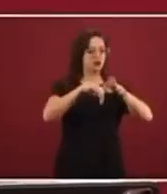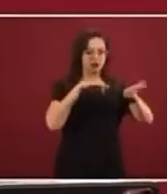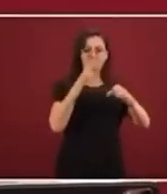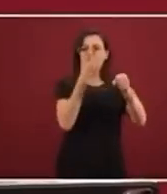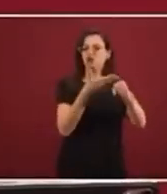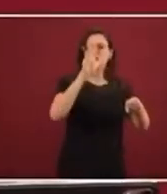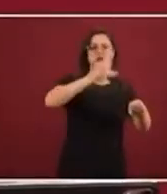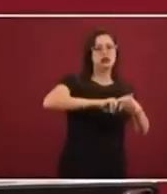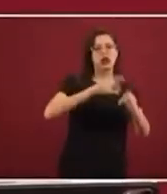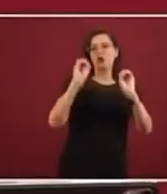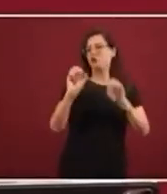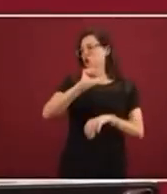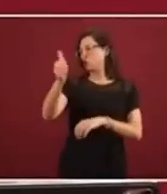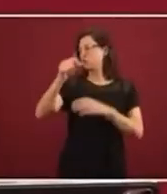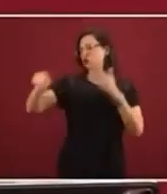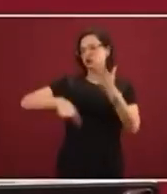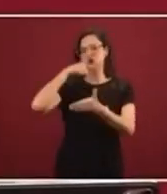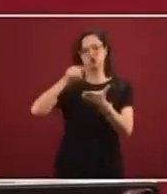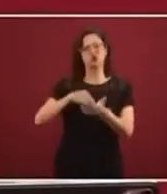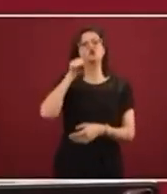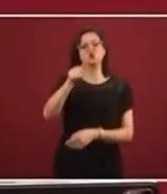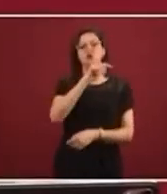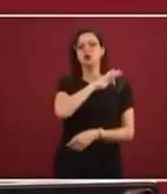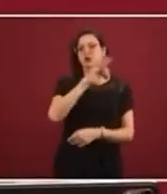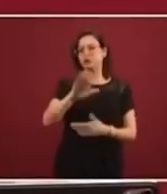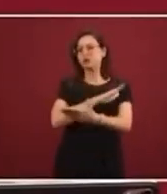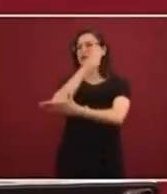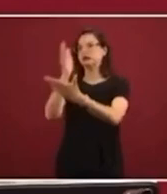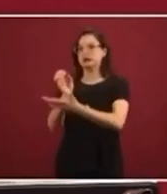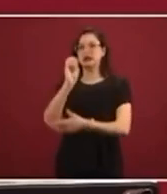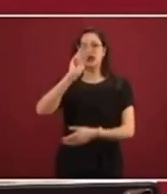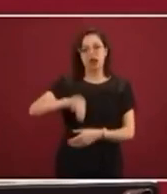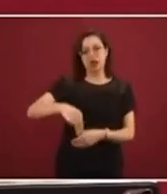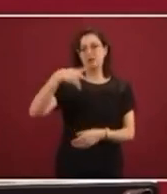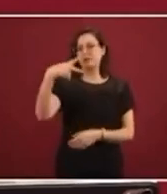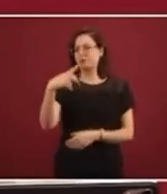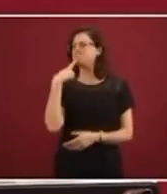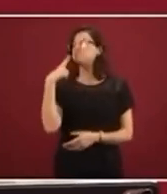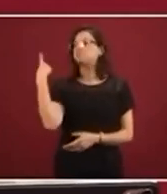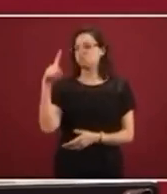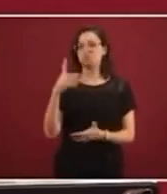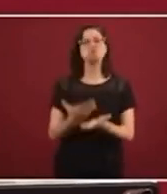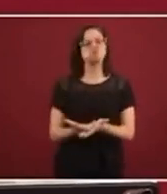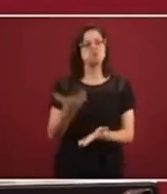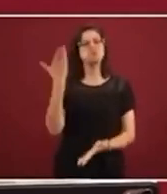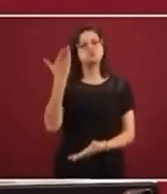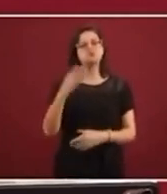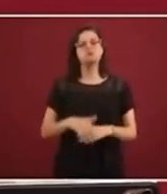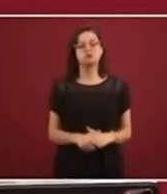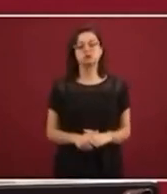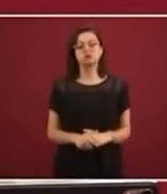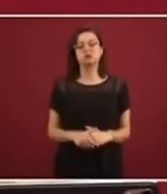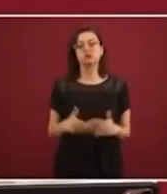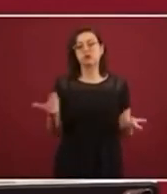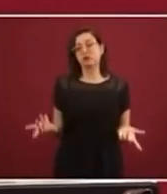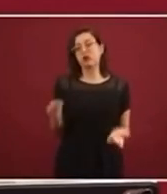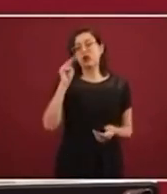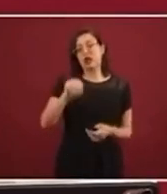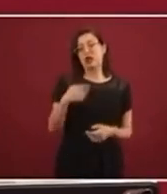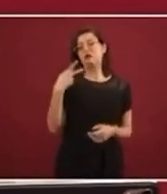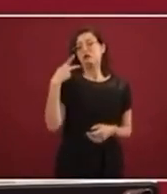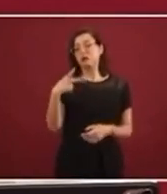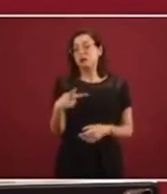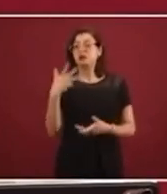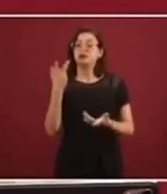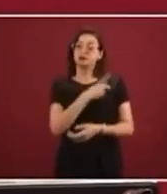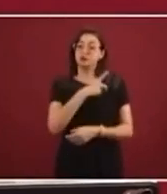una denuncia al Ministerio Público más cercano a su localidad. Y tocará al Ministerio Público hacer la